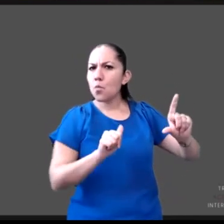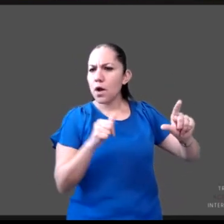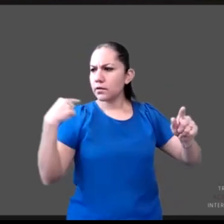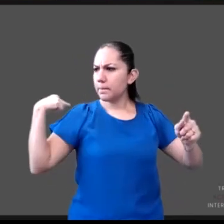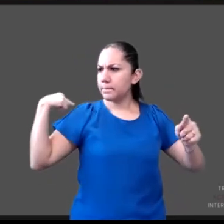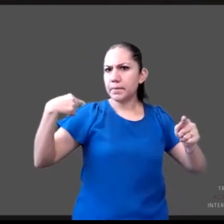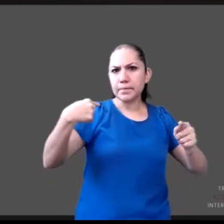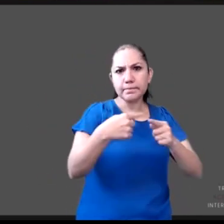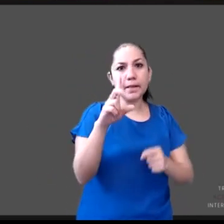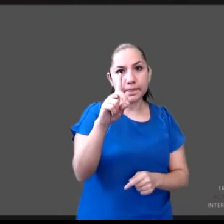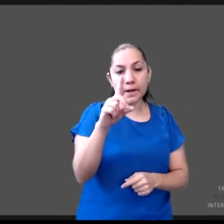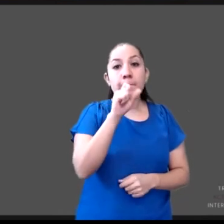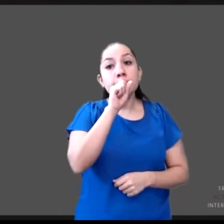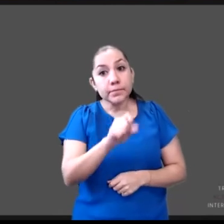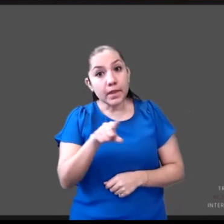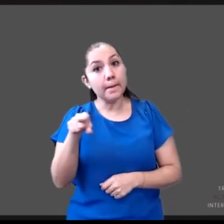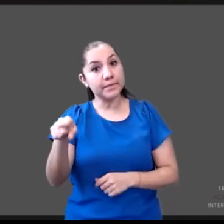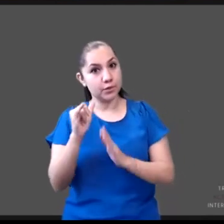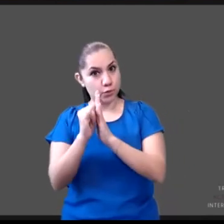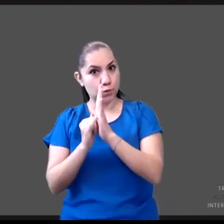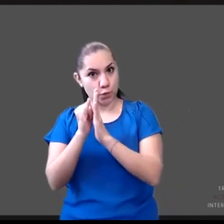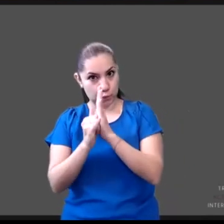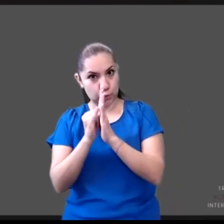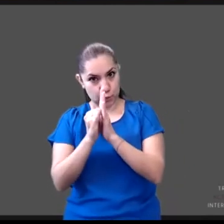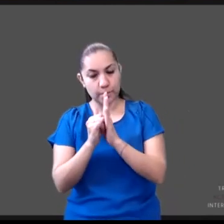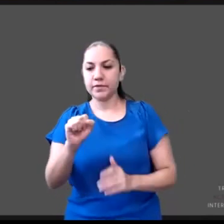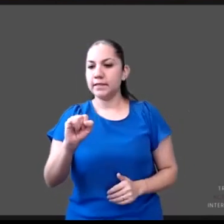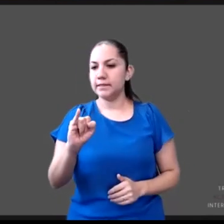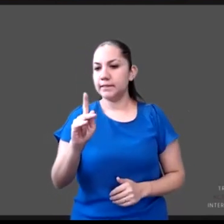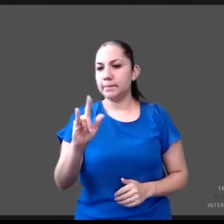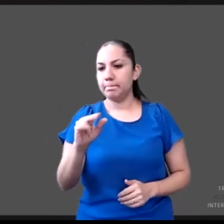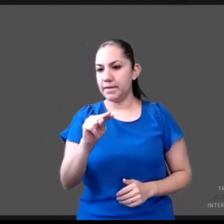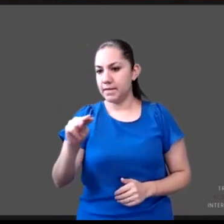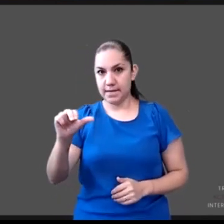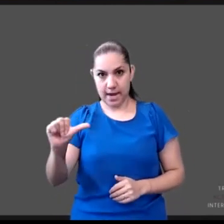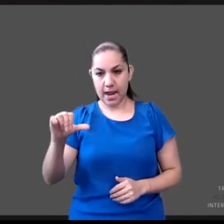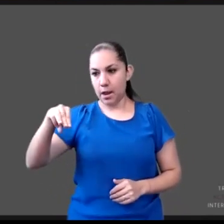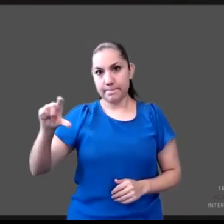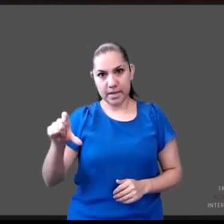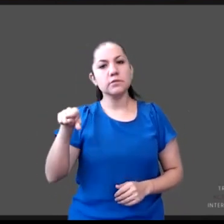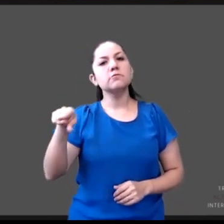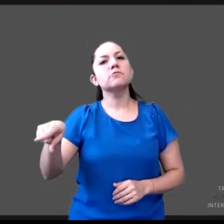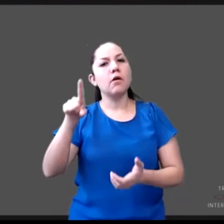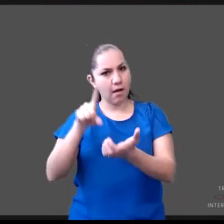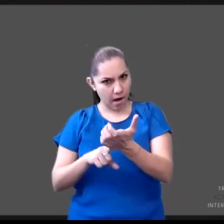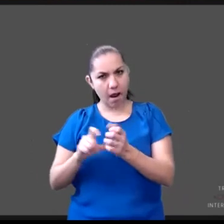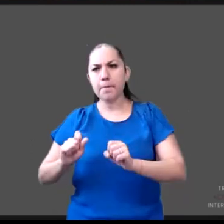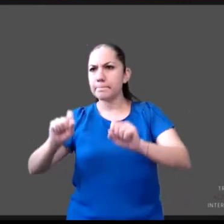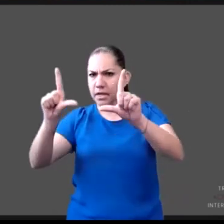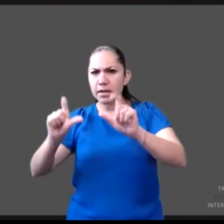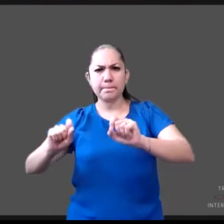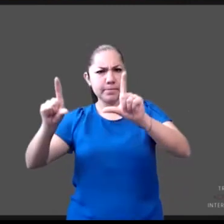YouTube que se denomina exactamente igual, Cipina MX. Ahí están todos y